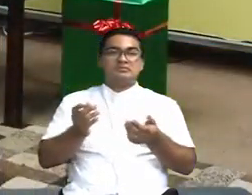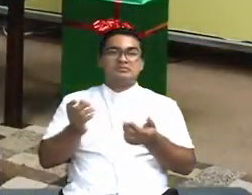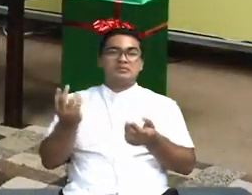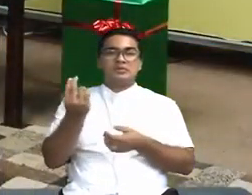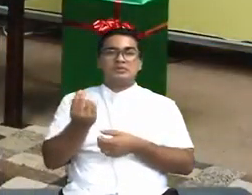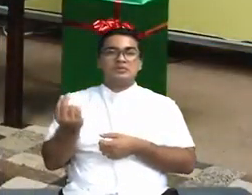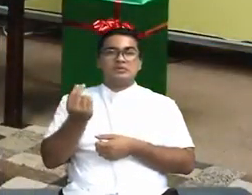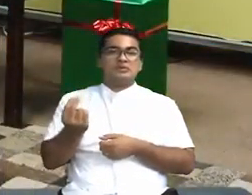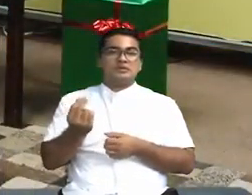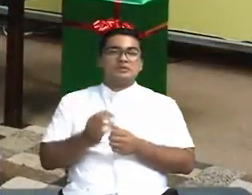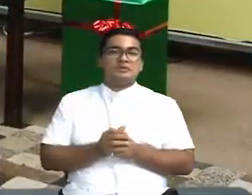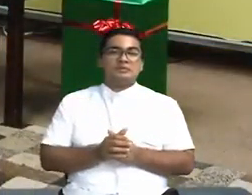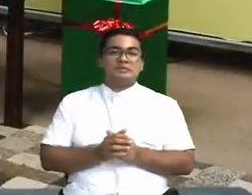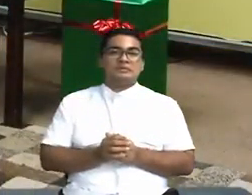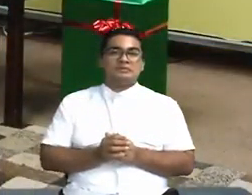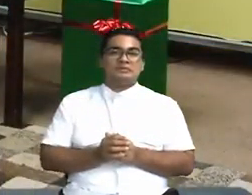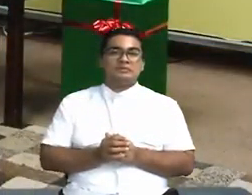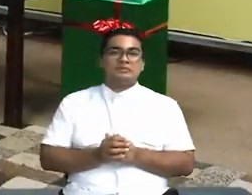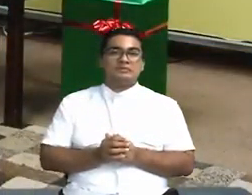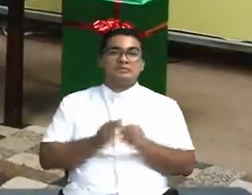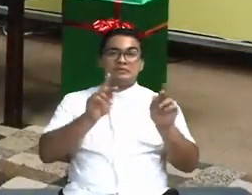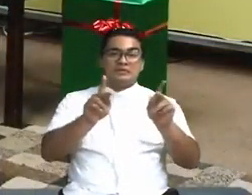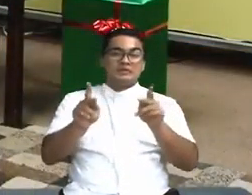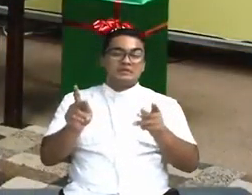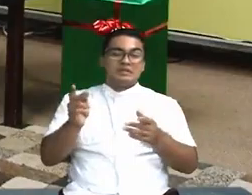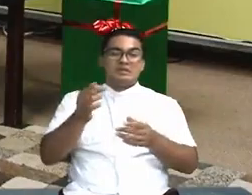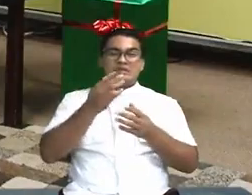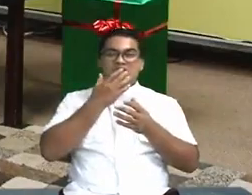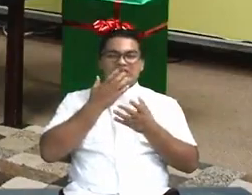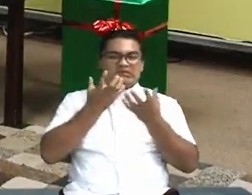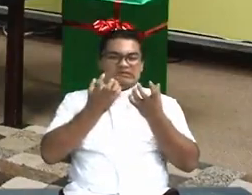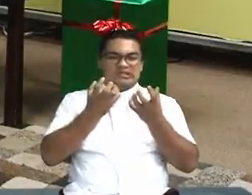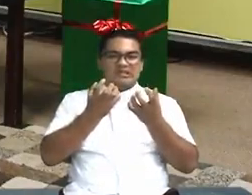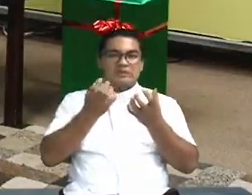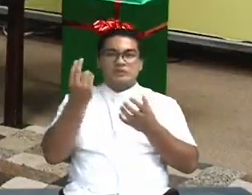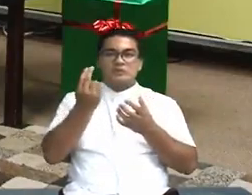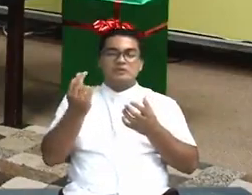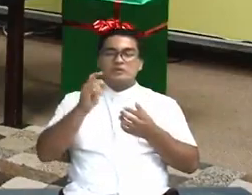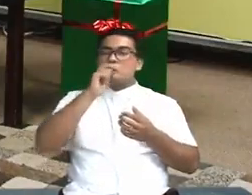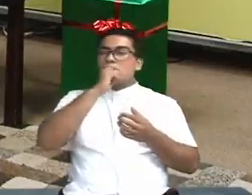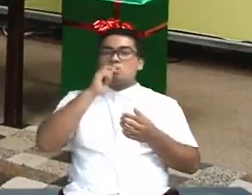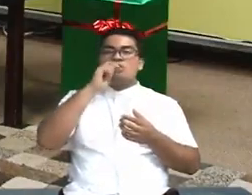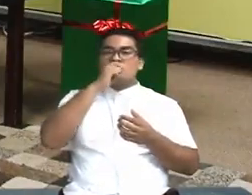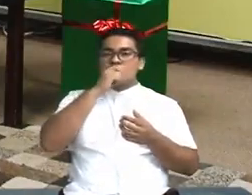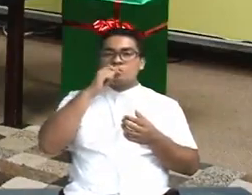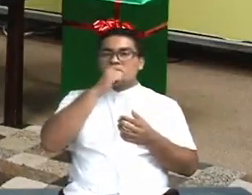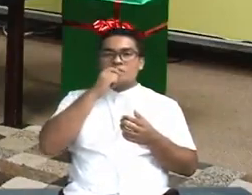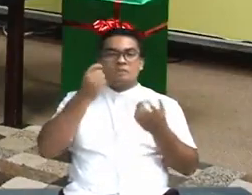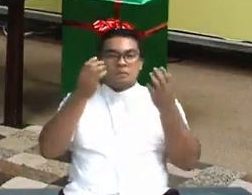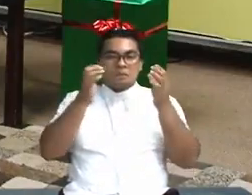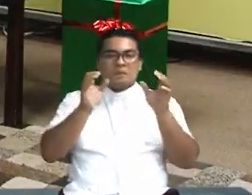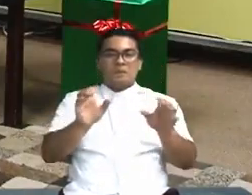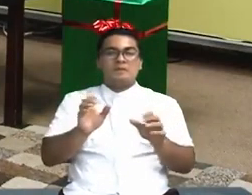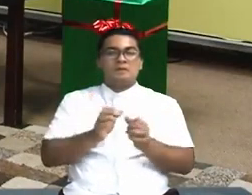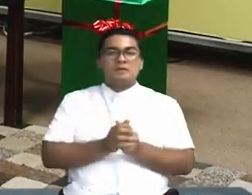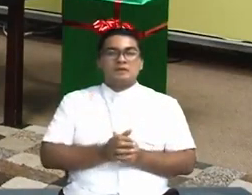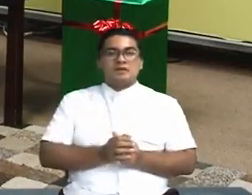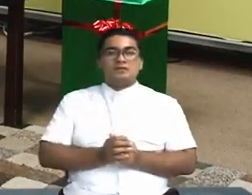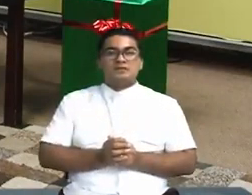de los rasgos de los labios que se les rajan, brillo, otros utilizan... Chastich,